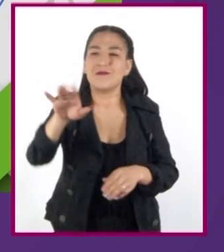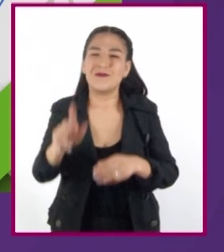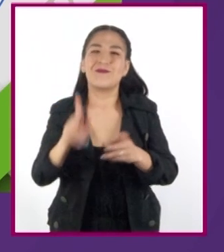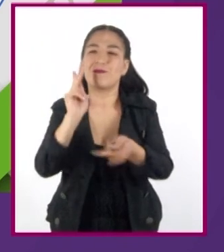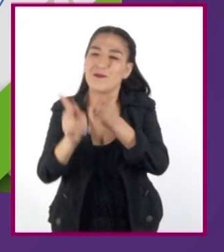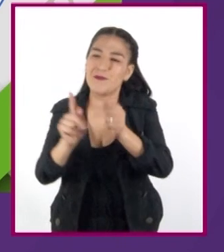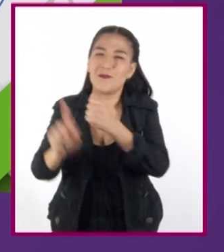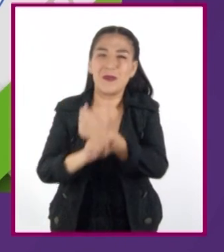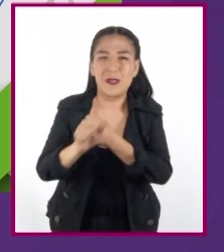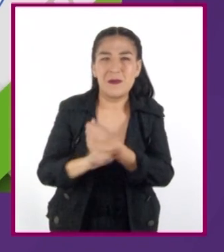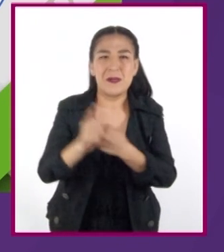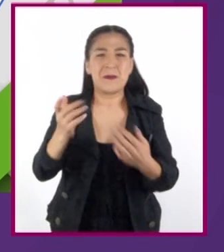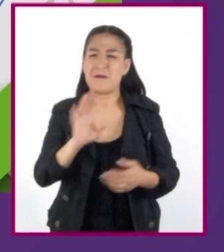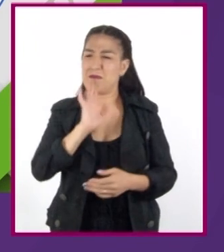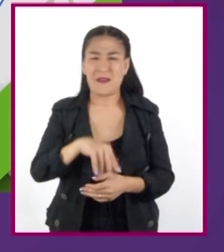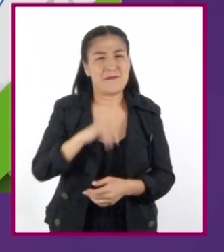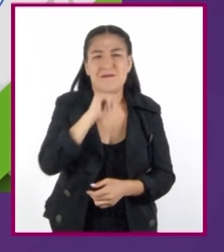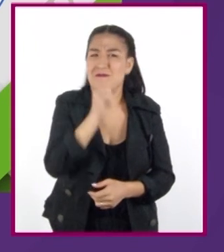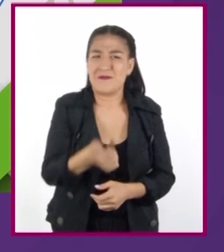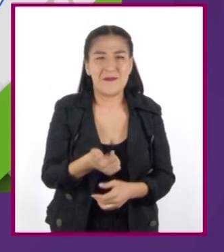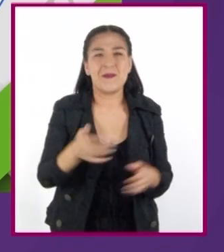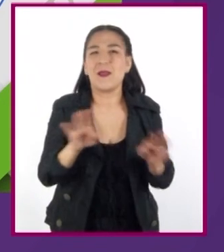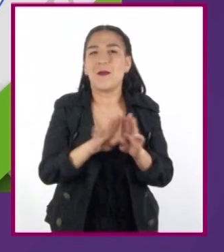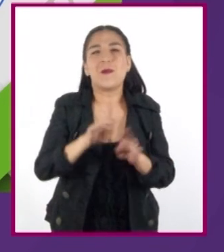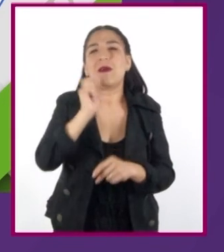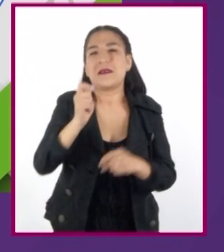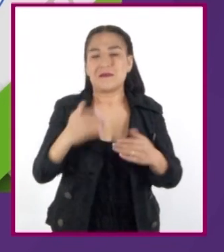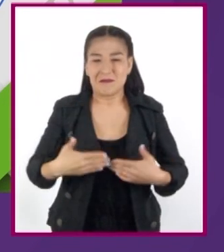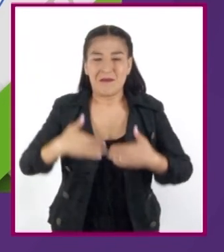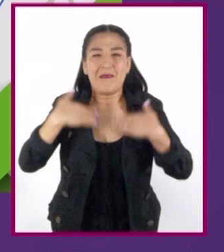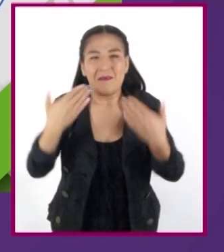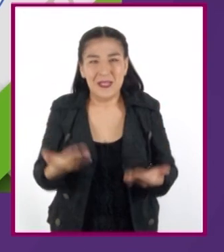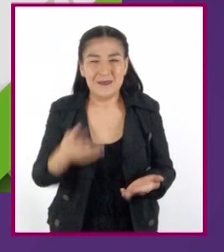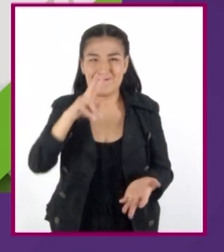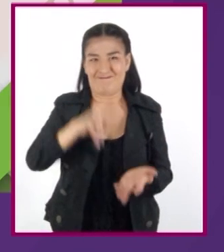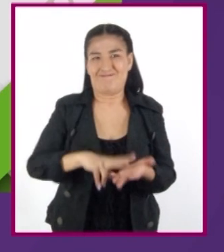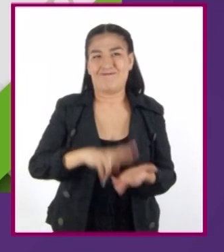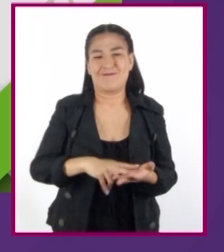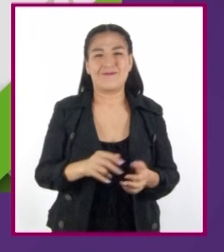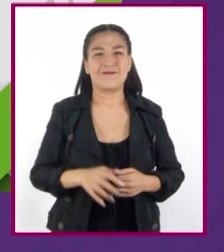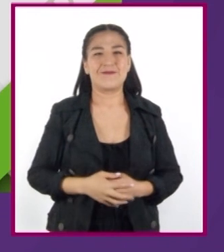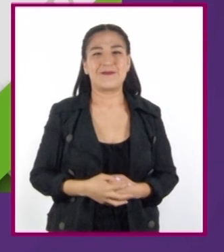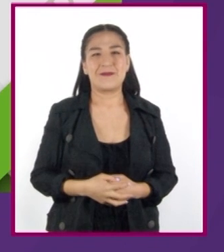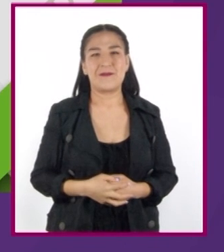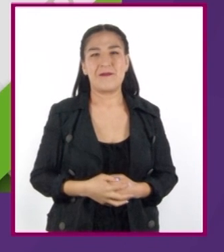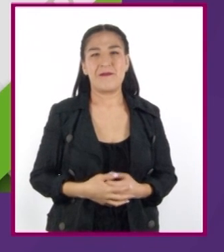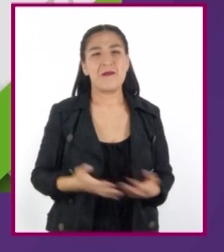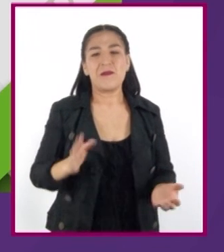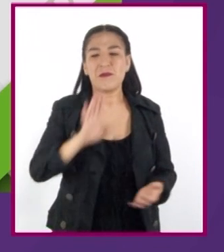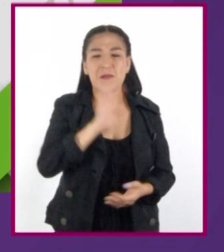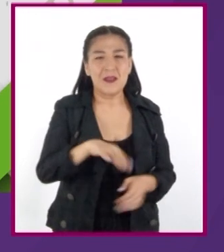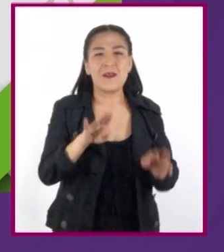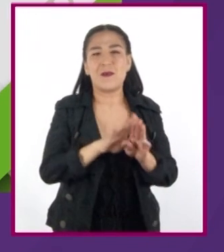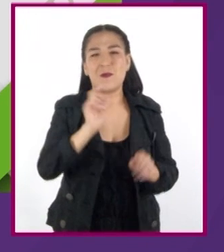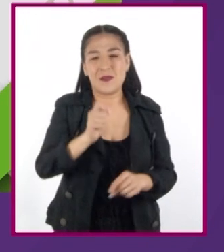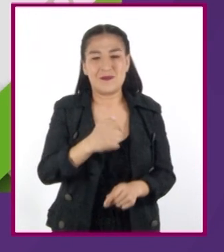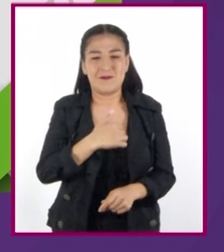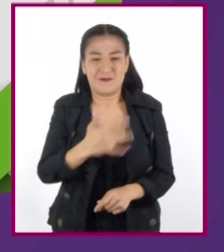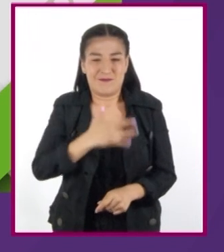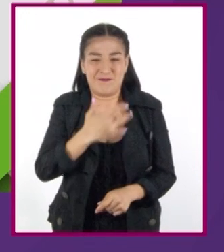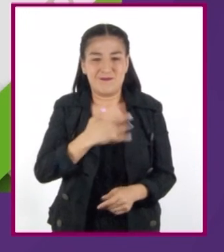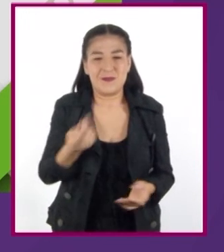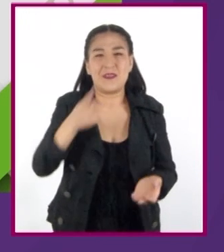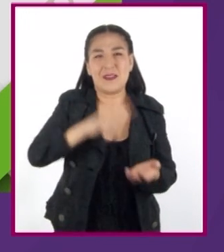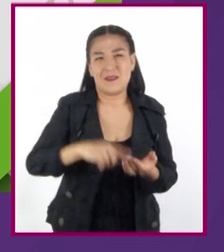alguien. Es cuestión de confianza y valor. No está mal expresar lo que nosotros